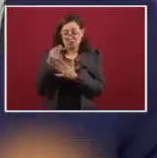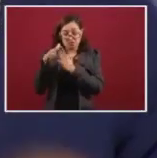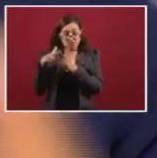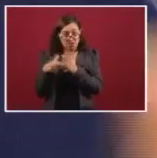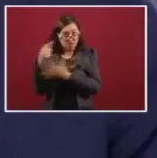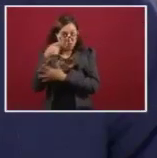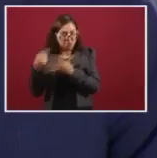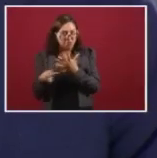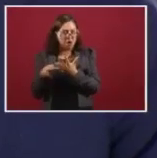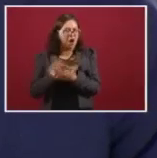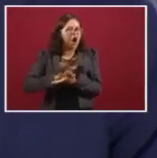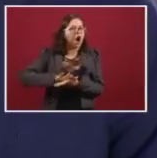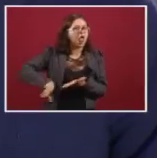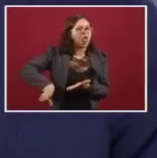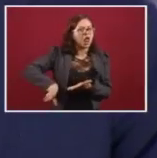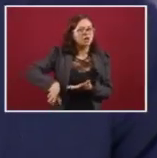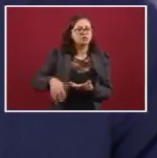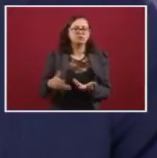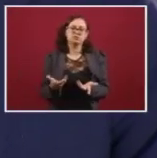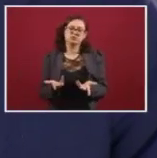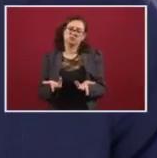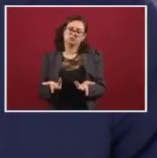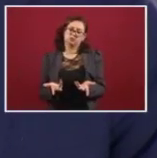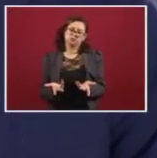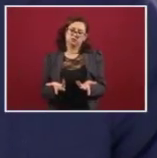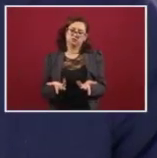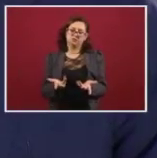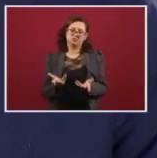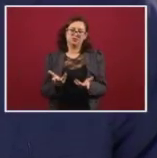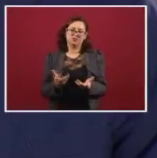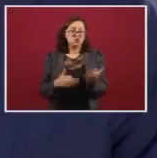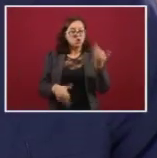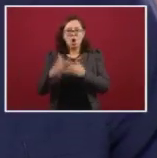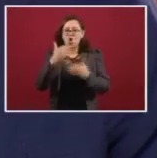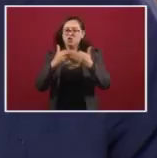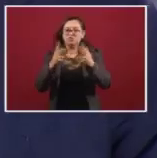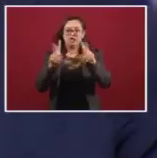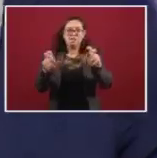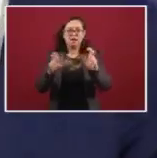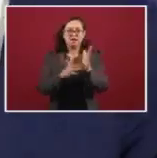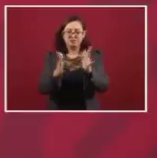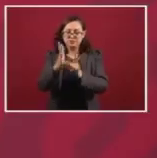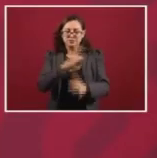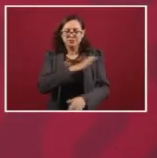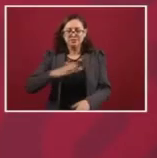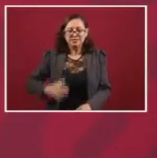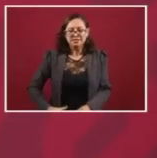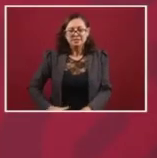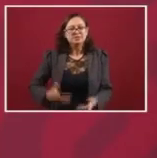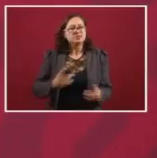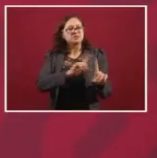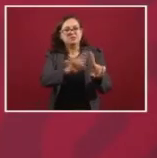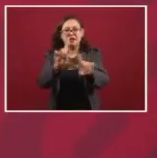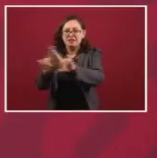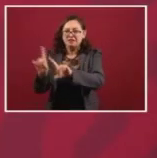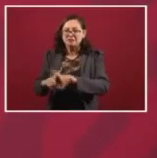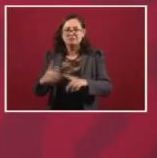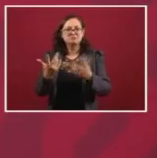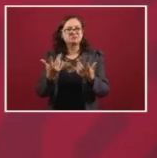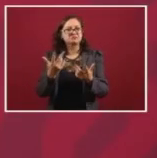¿En qué se sustentan las doctrinas cristianas? Y incluso